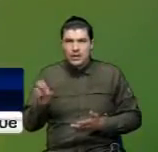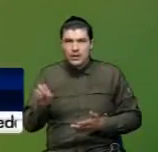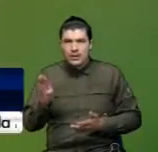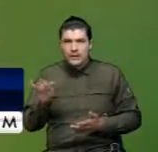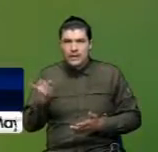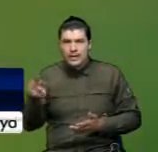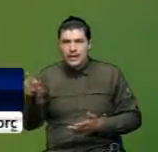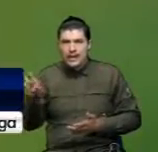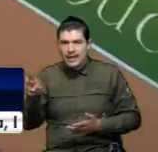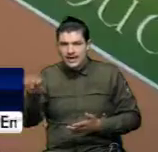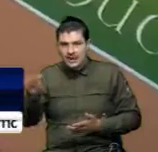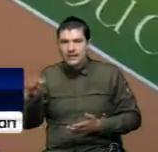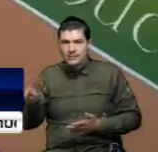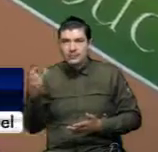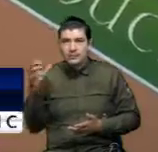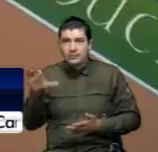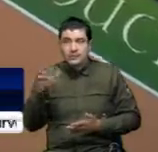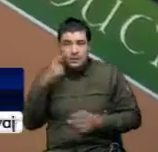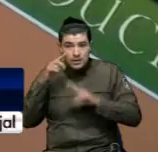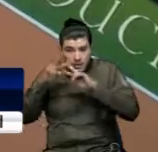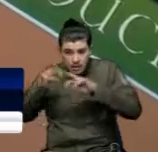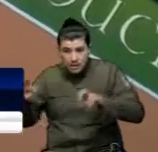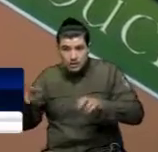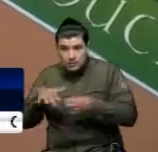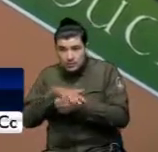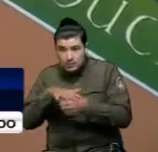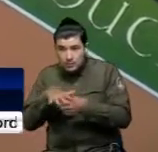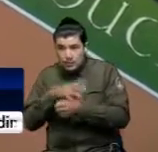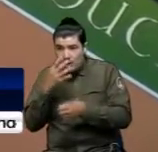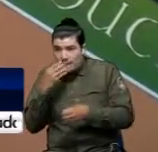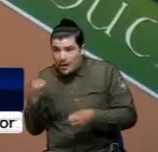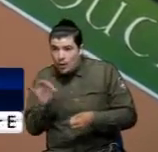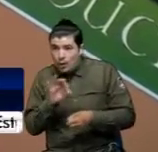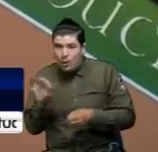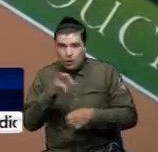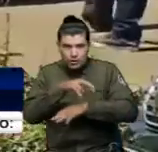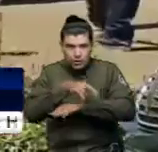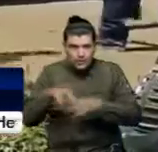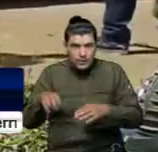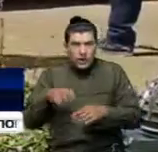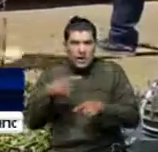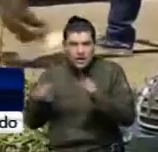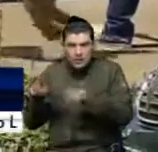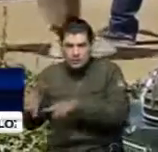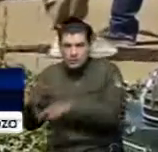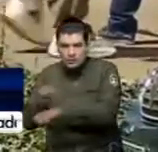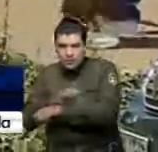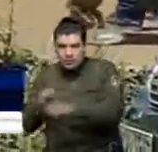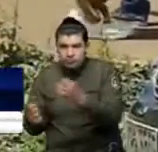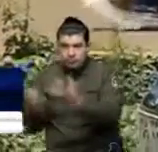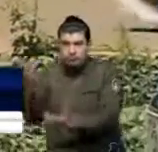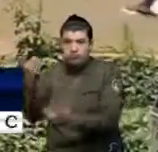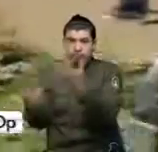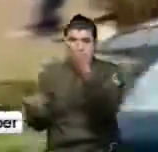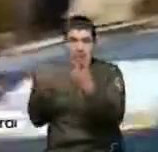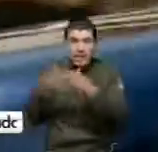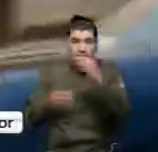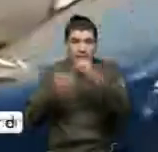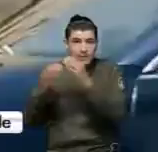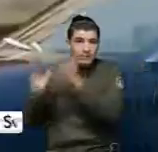Las autoridades investigan si el hecho se trata de un atentado o un robo. Varios vehículos resultaron en llamas y, según la información